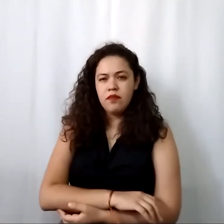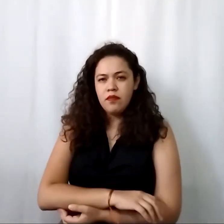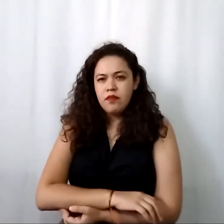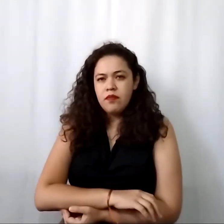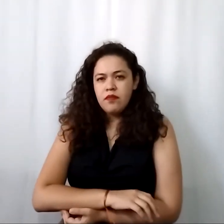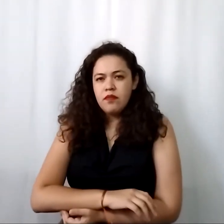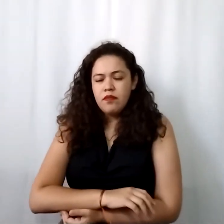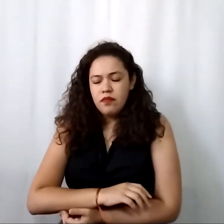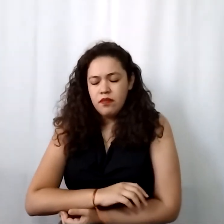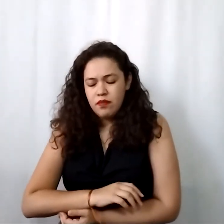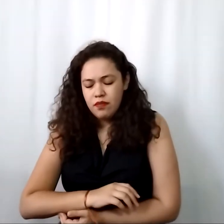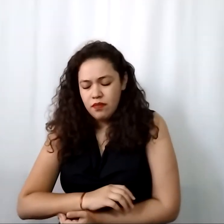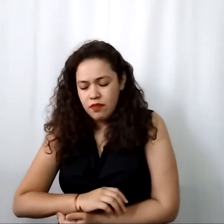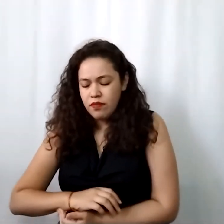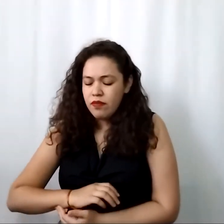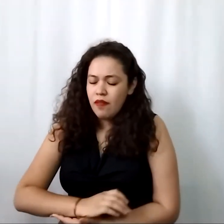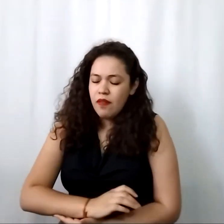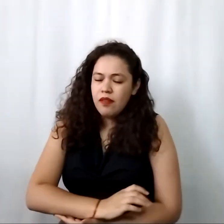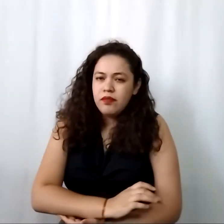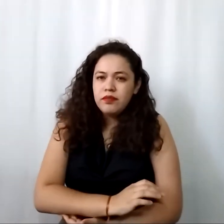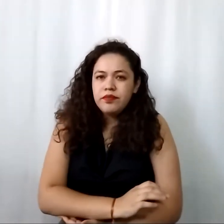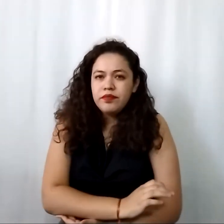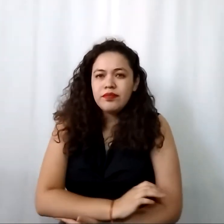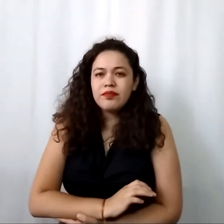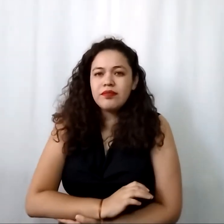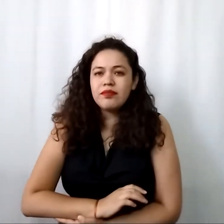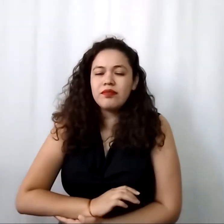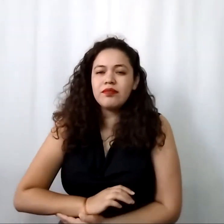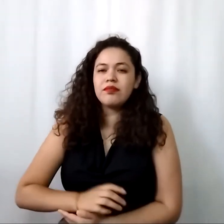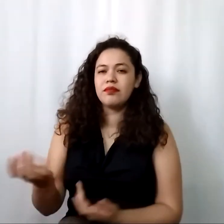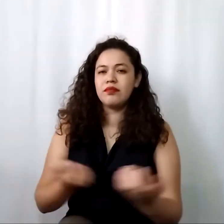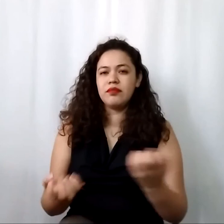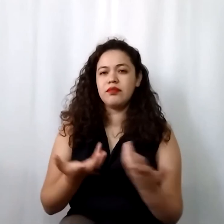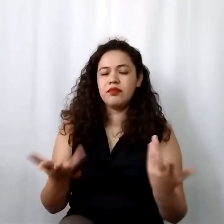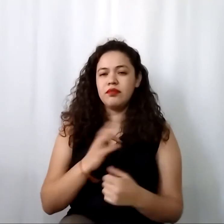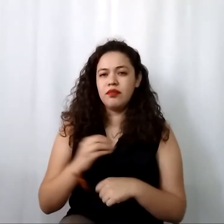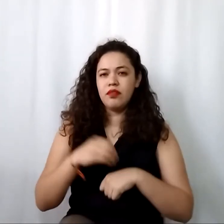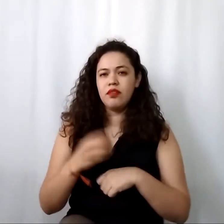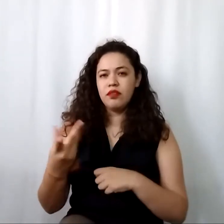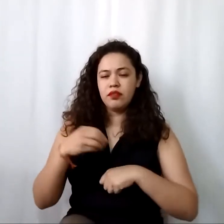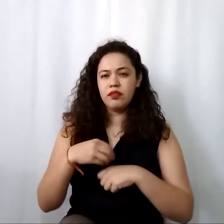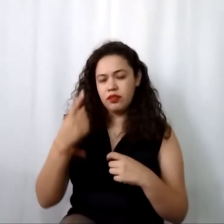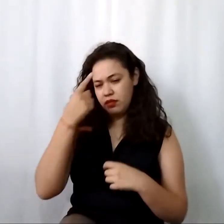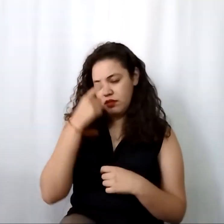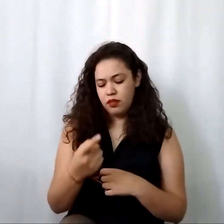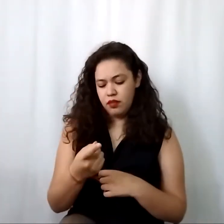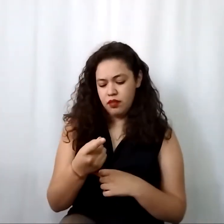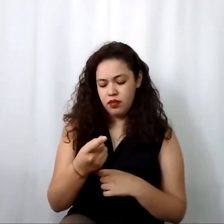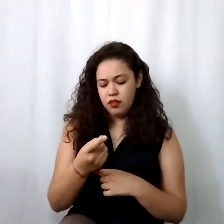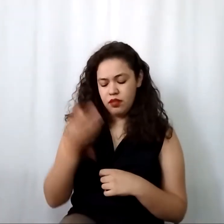viendo en el curso. Y me puse a hacer este ejercicio. Esta parte no la teníamos elaborada en el